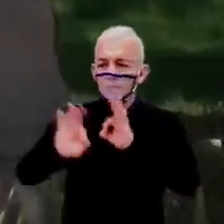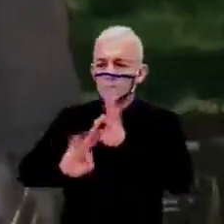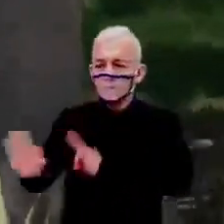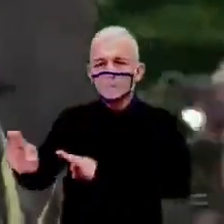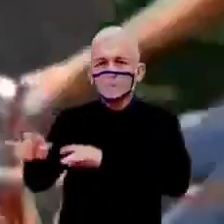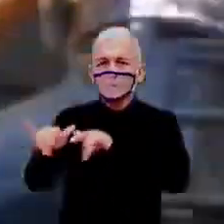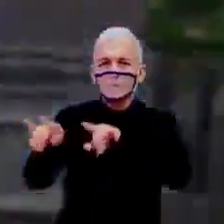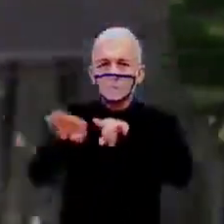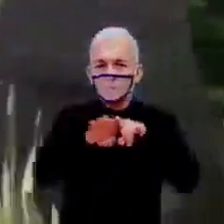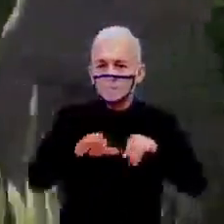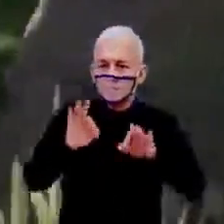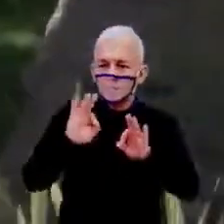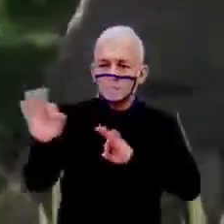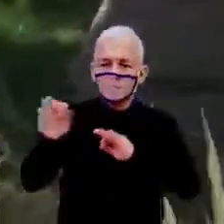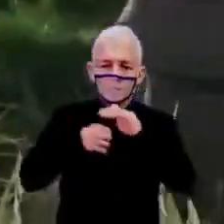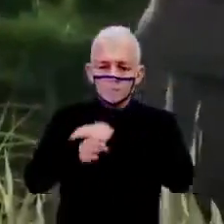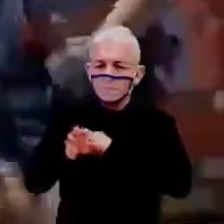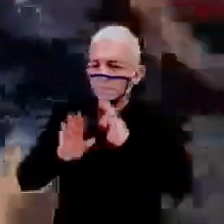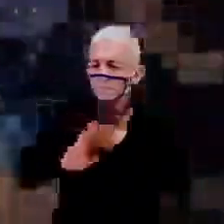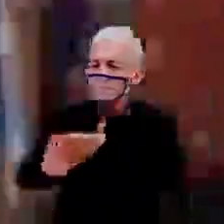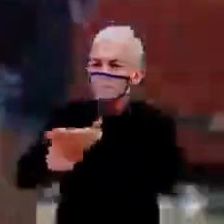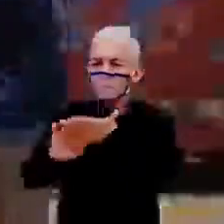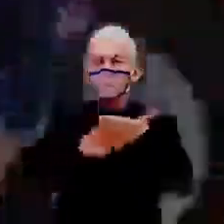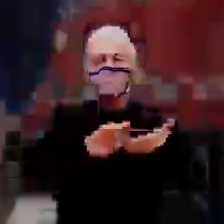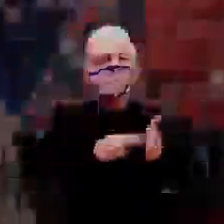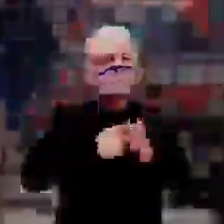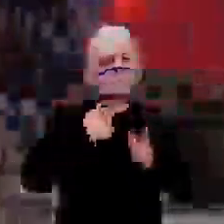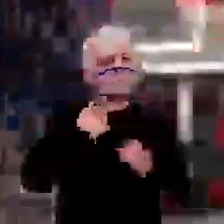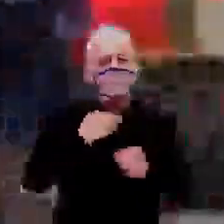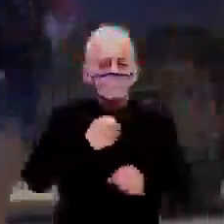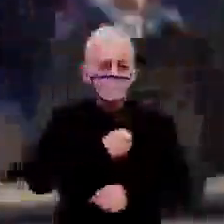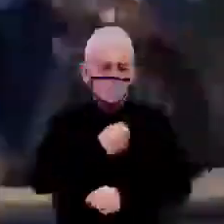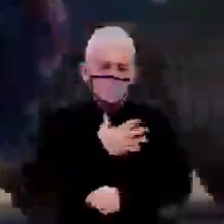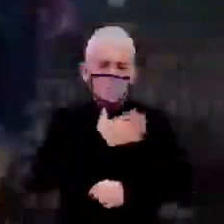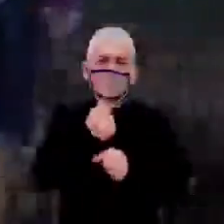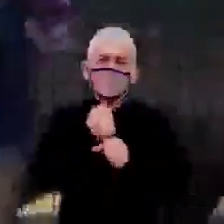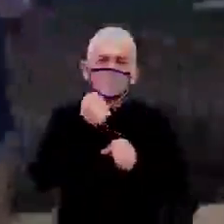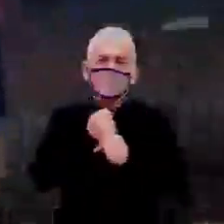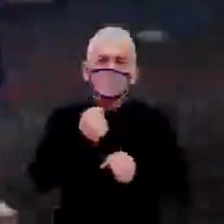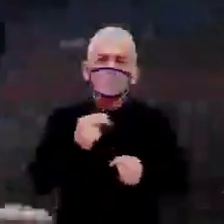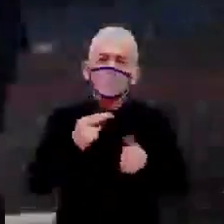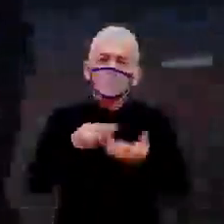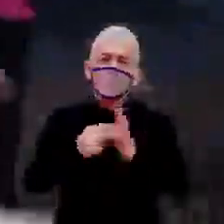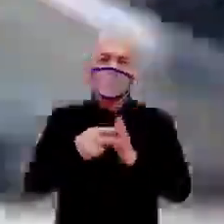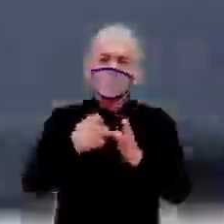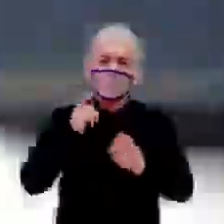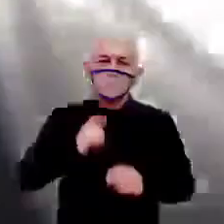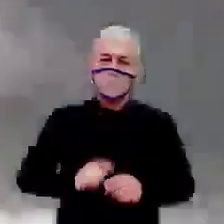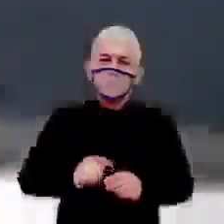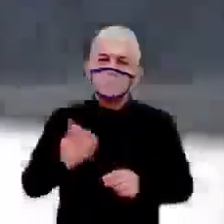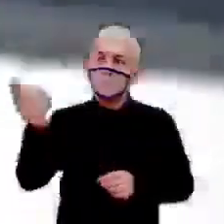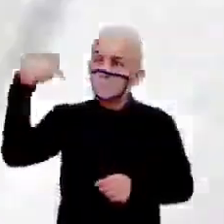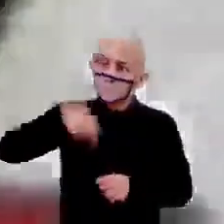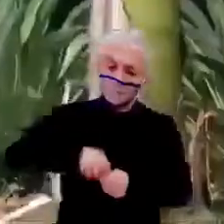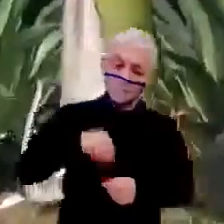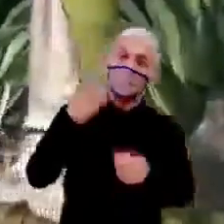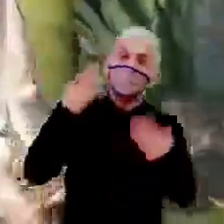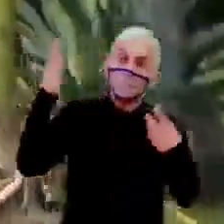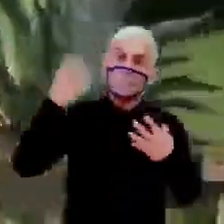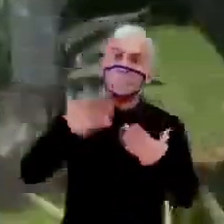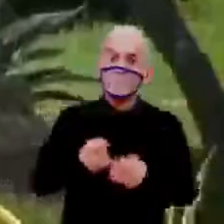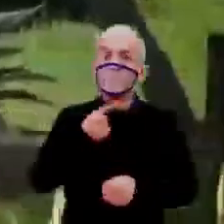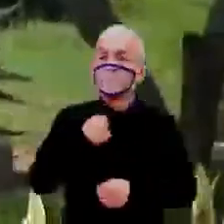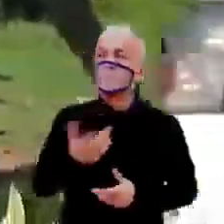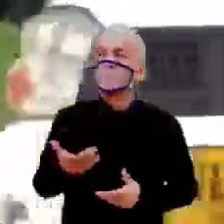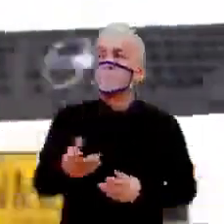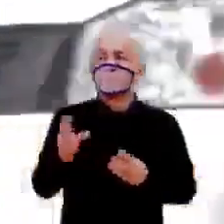agradables para nosotros. Esto también genera empleo, genera calidad de vida y genera que mucha gente se quiera venir a vivir aquí. Y como lo